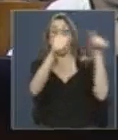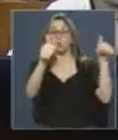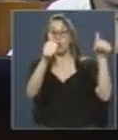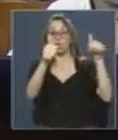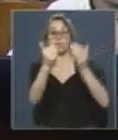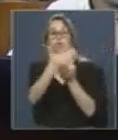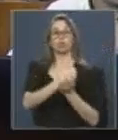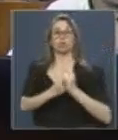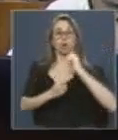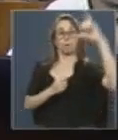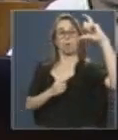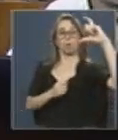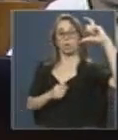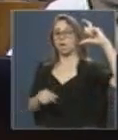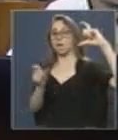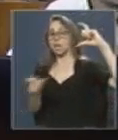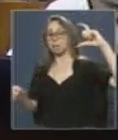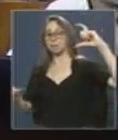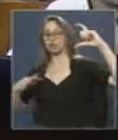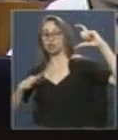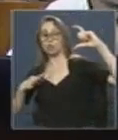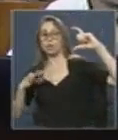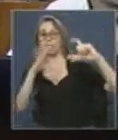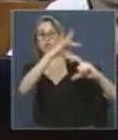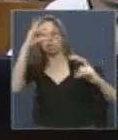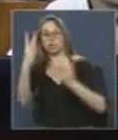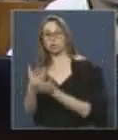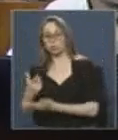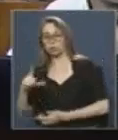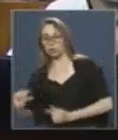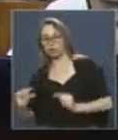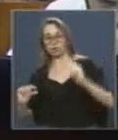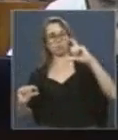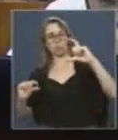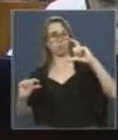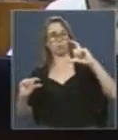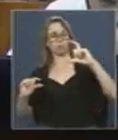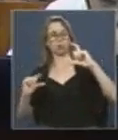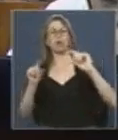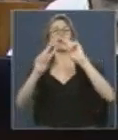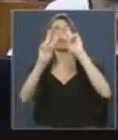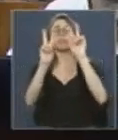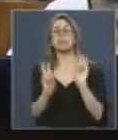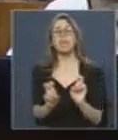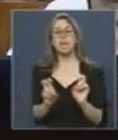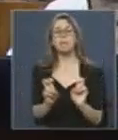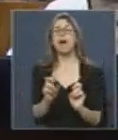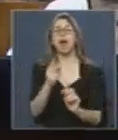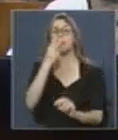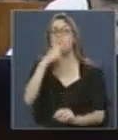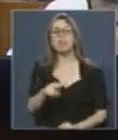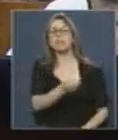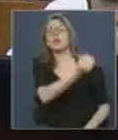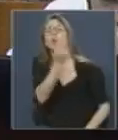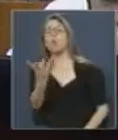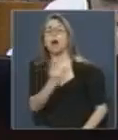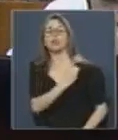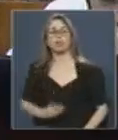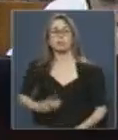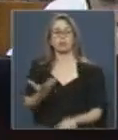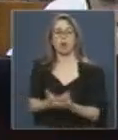respecto de sus electores. De eso estamos hablando. Y por eso el tema no es el número de diputados, porque podría